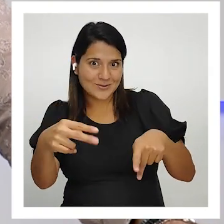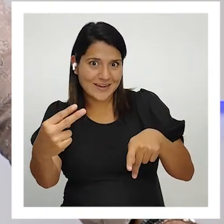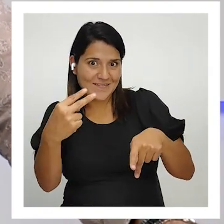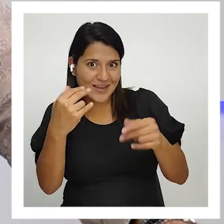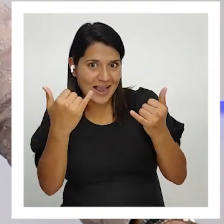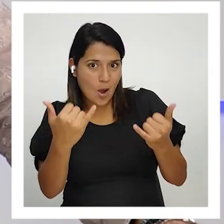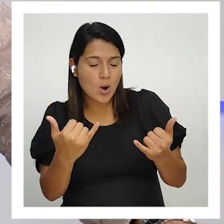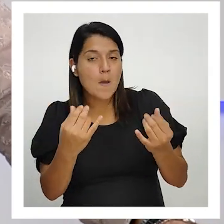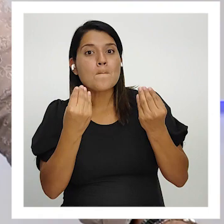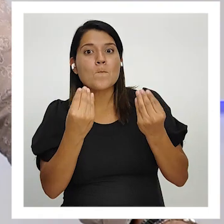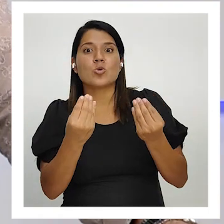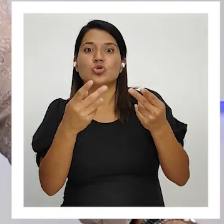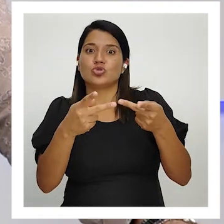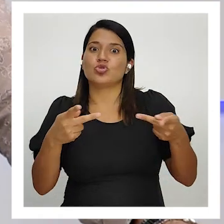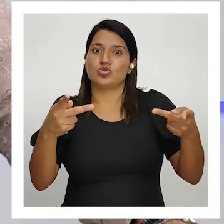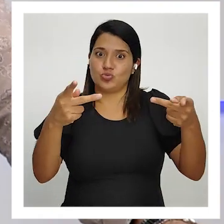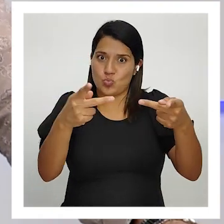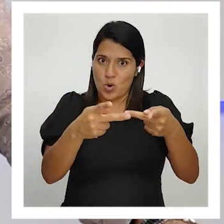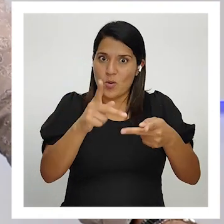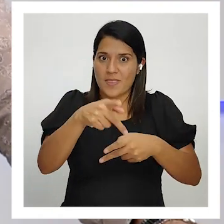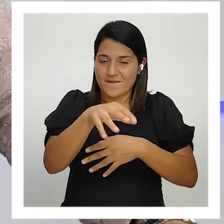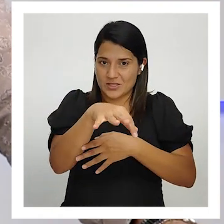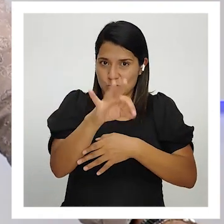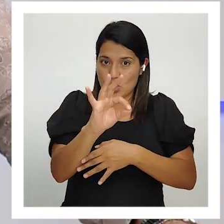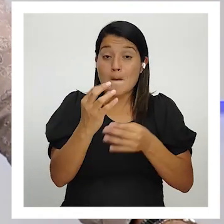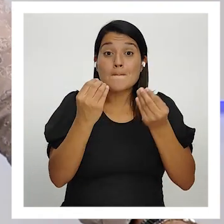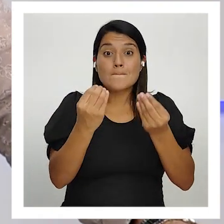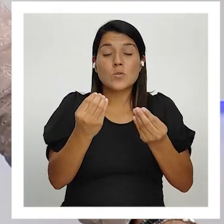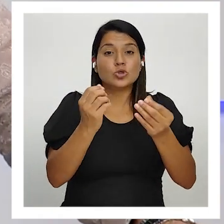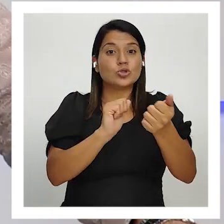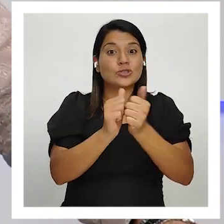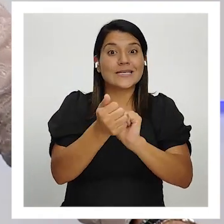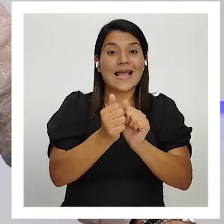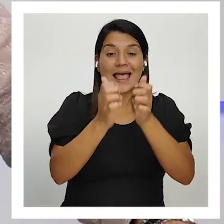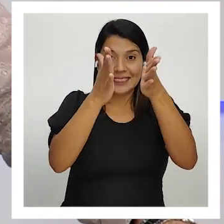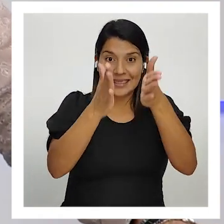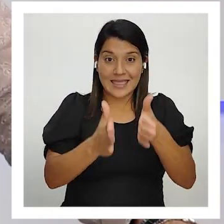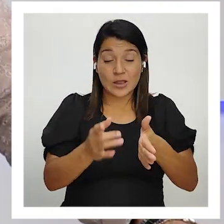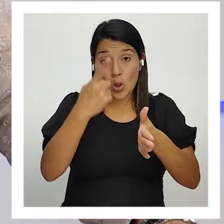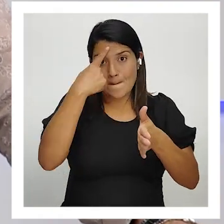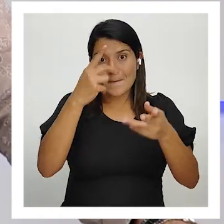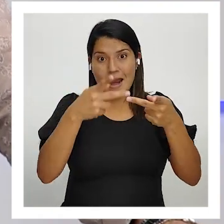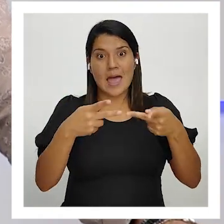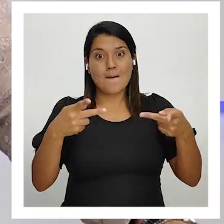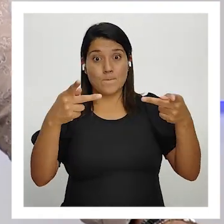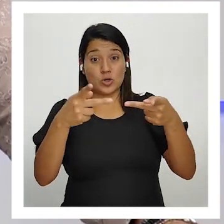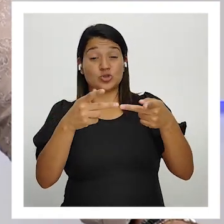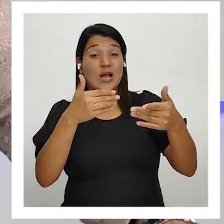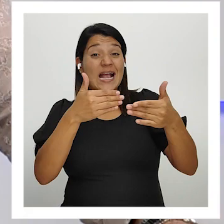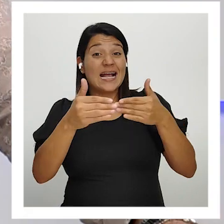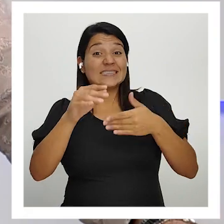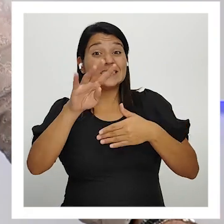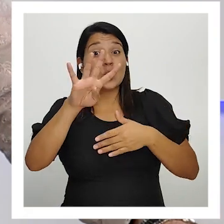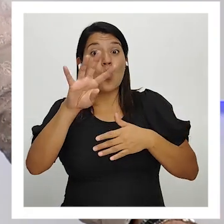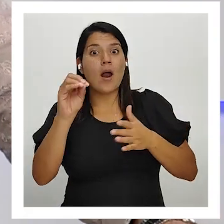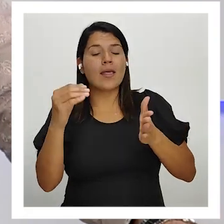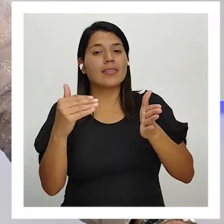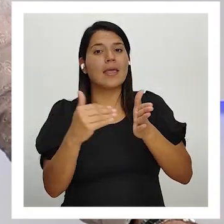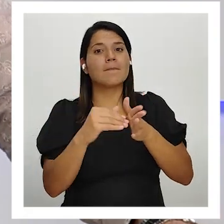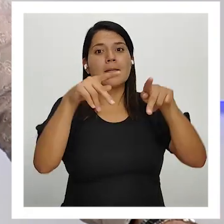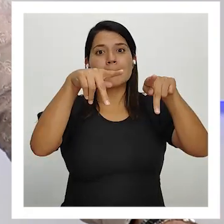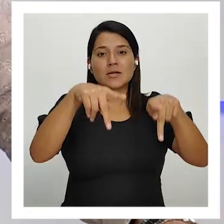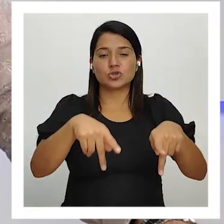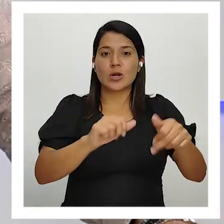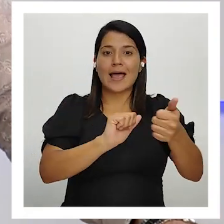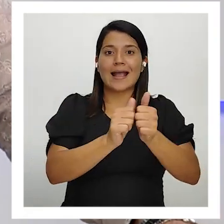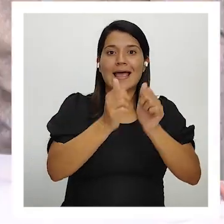son muchas las personas que están aspirando a esos cargos, casi 40.000 personas presentaron sus candidaturas. En comparación